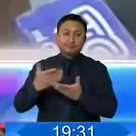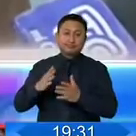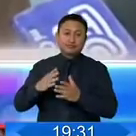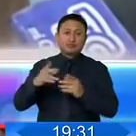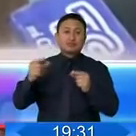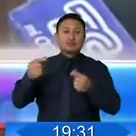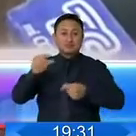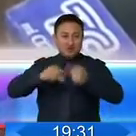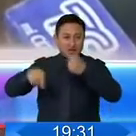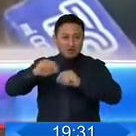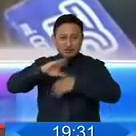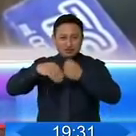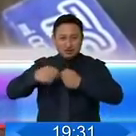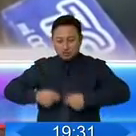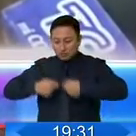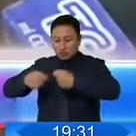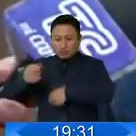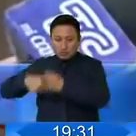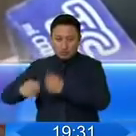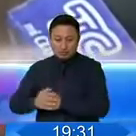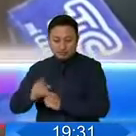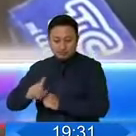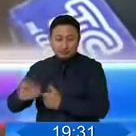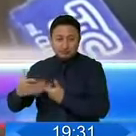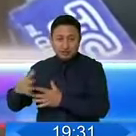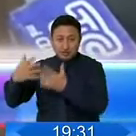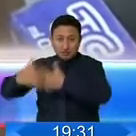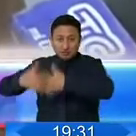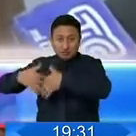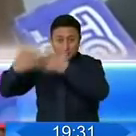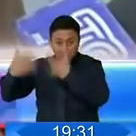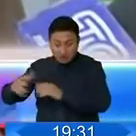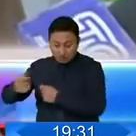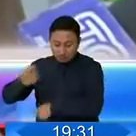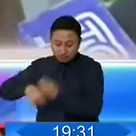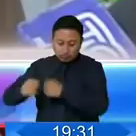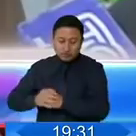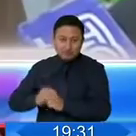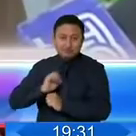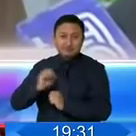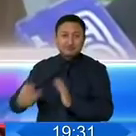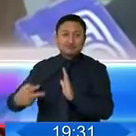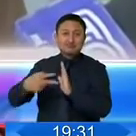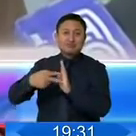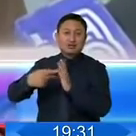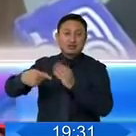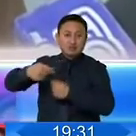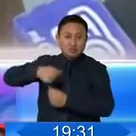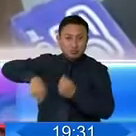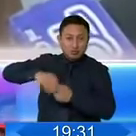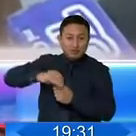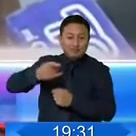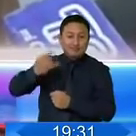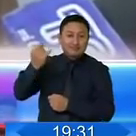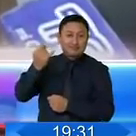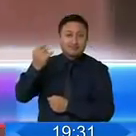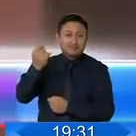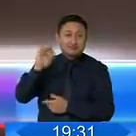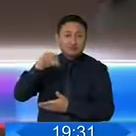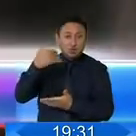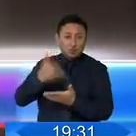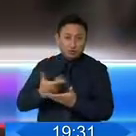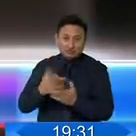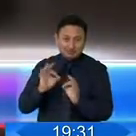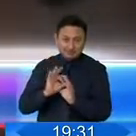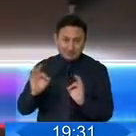insumos precursores químicos, la comercialización, lavado de activos, enriquecimiento ilícito.